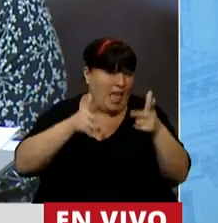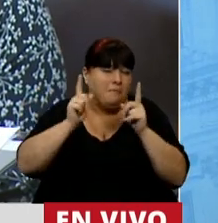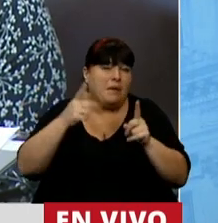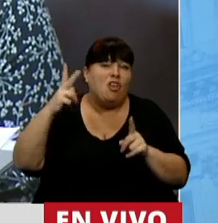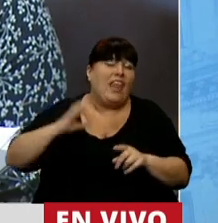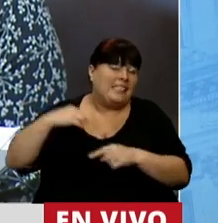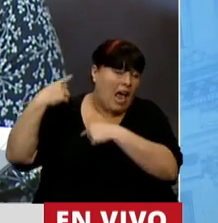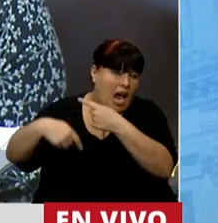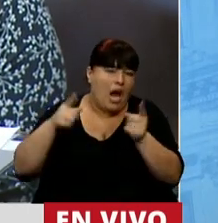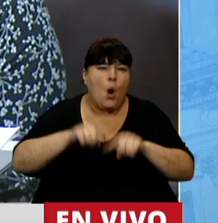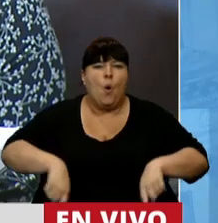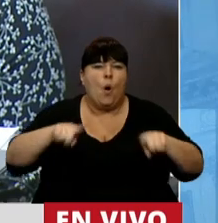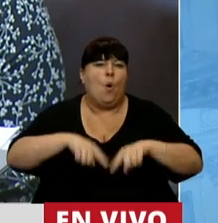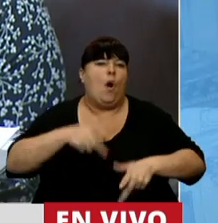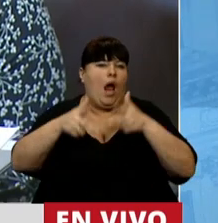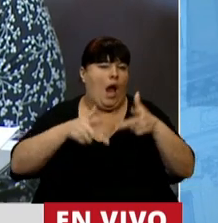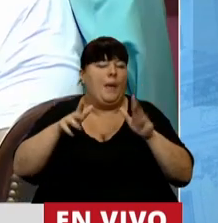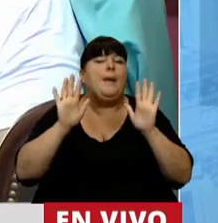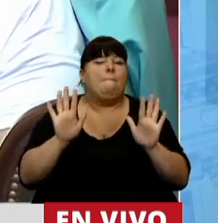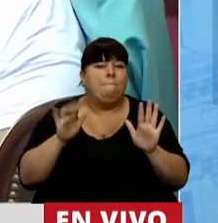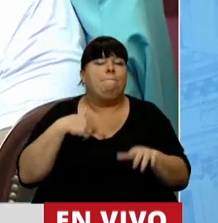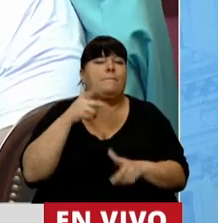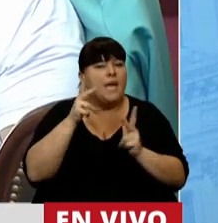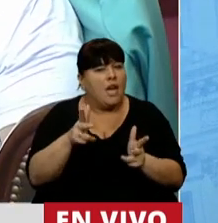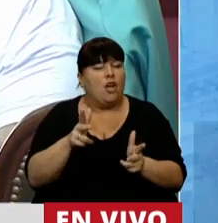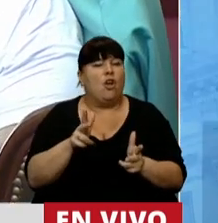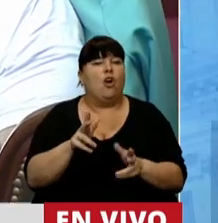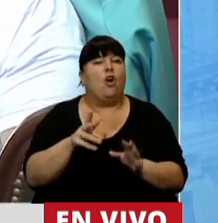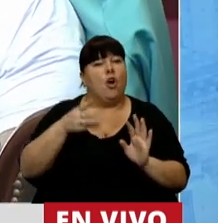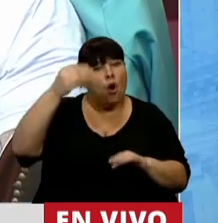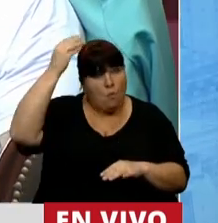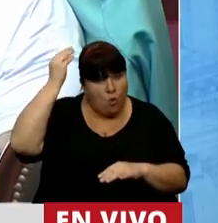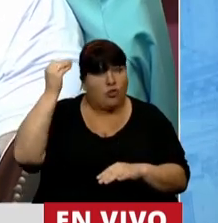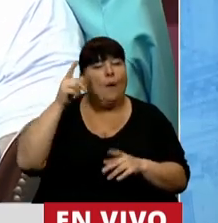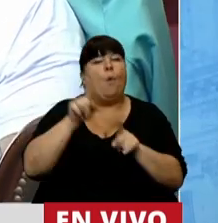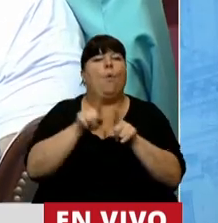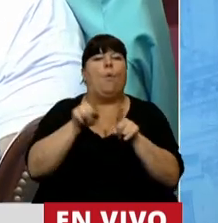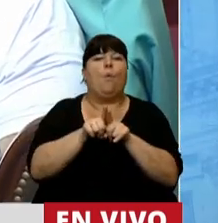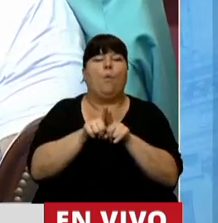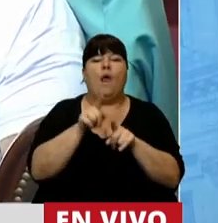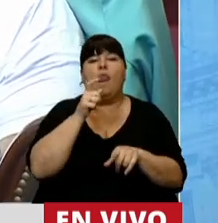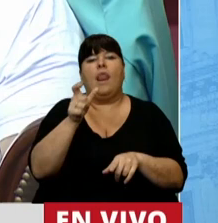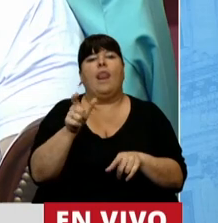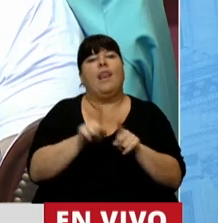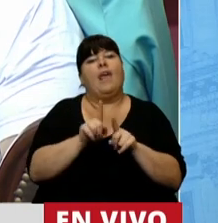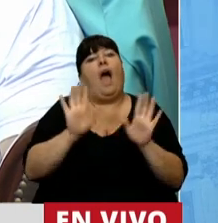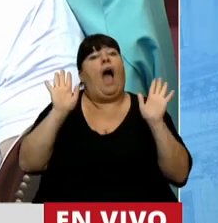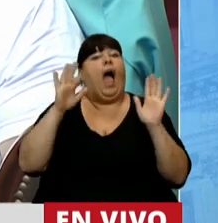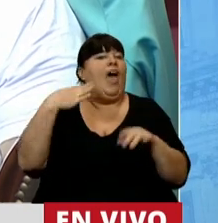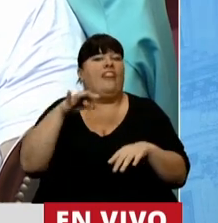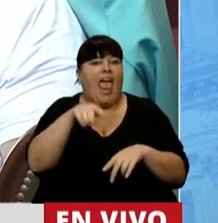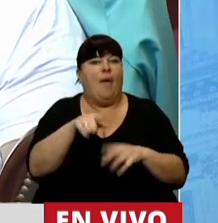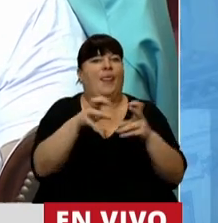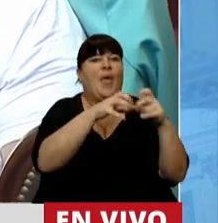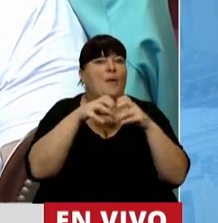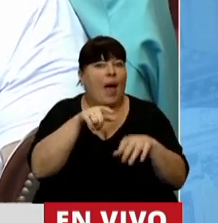estos 3 años. Pero quiero decir que, y muchas veces se lo usa como una condición para dar